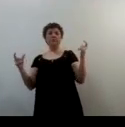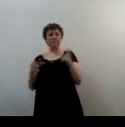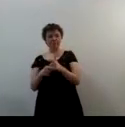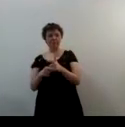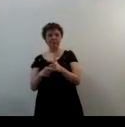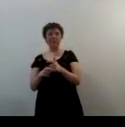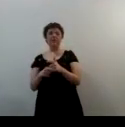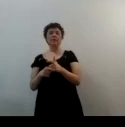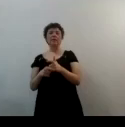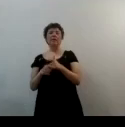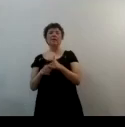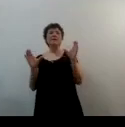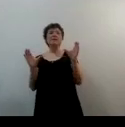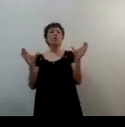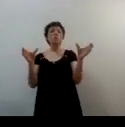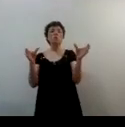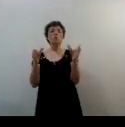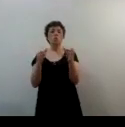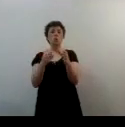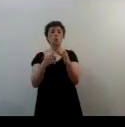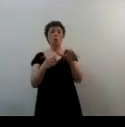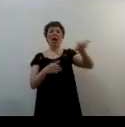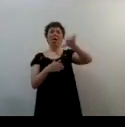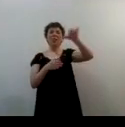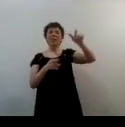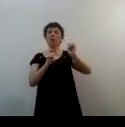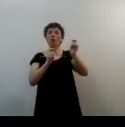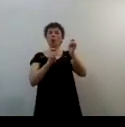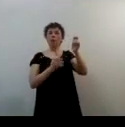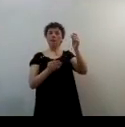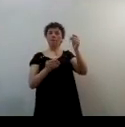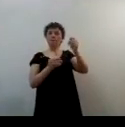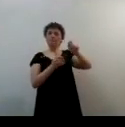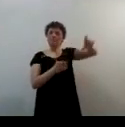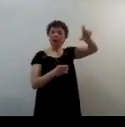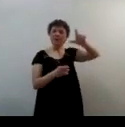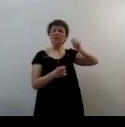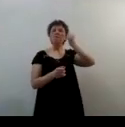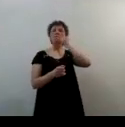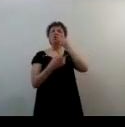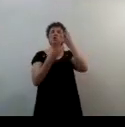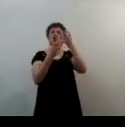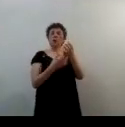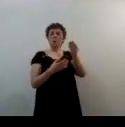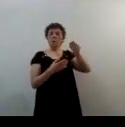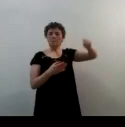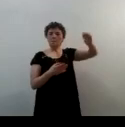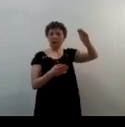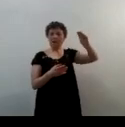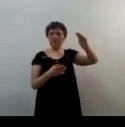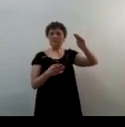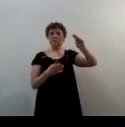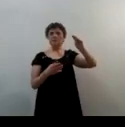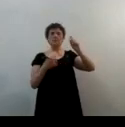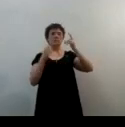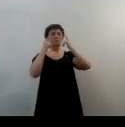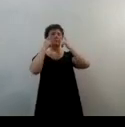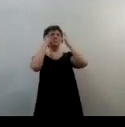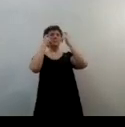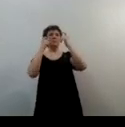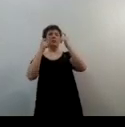en ese grupo en el que se metía tanto aceite de oliva y fruto seco. Y yo acostumbrado a poner dietas hipocalóricas y restringir, eso siempre me ha dejado